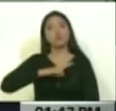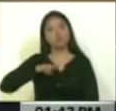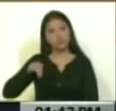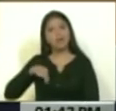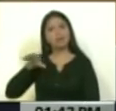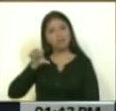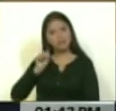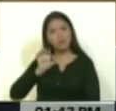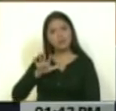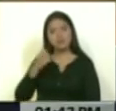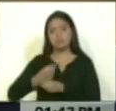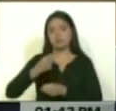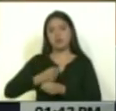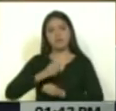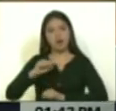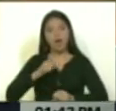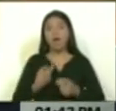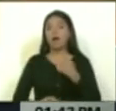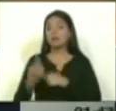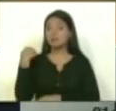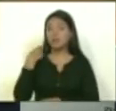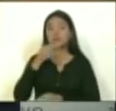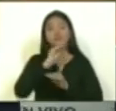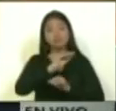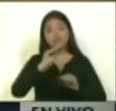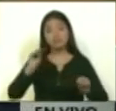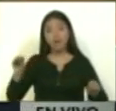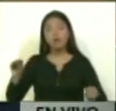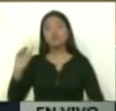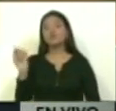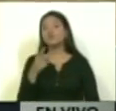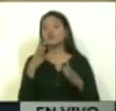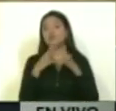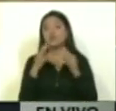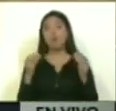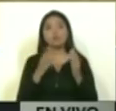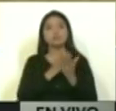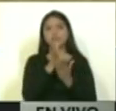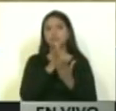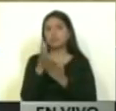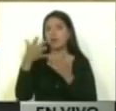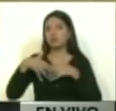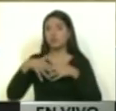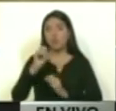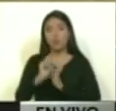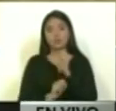hemos accionado. Por eso yo ayer le decía que todos los ejes de acción del motor turismo